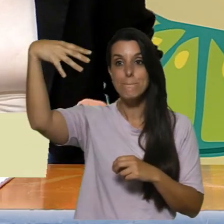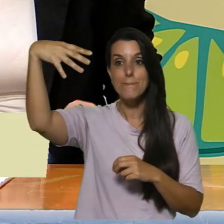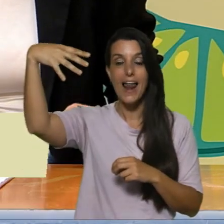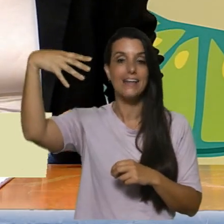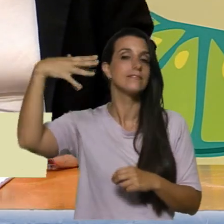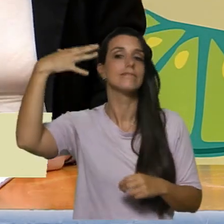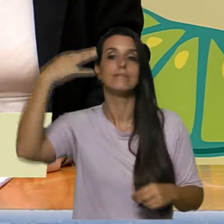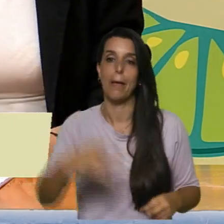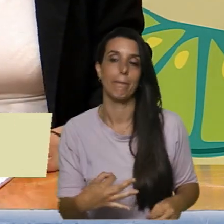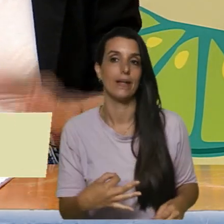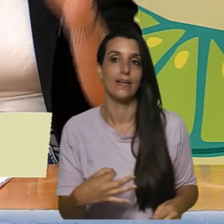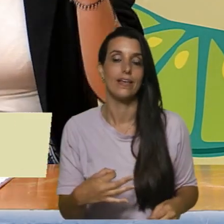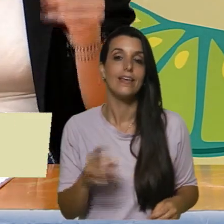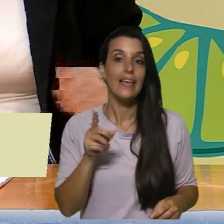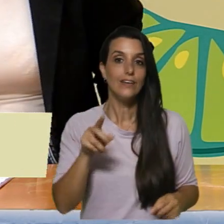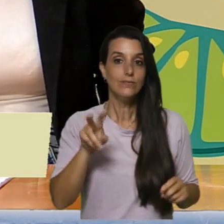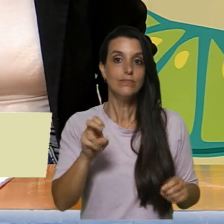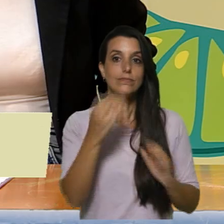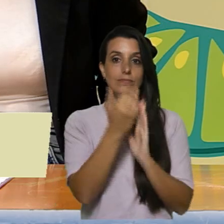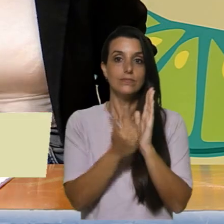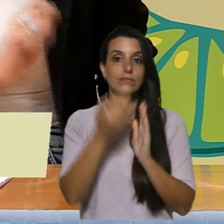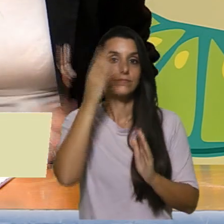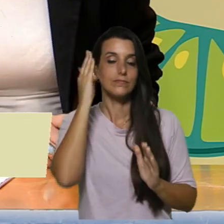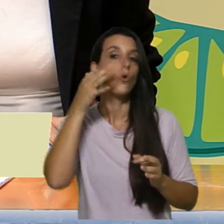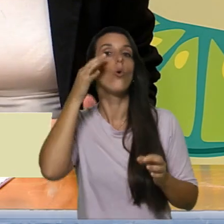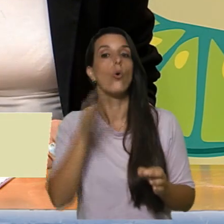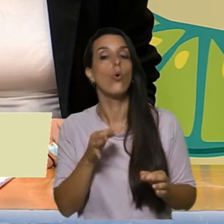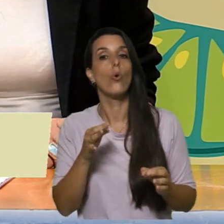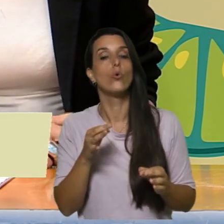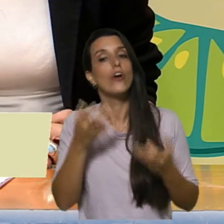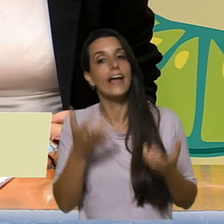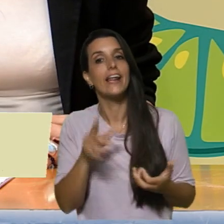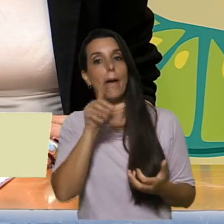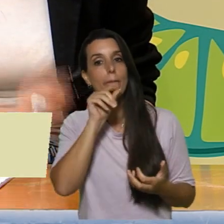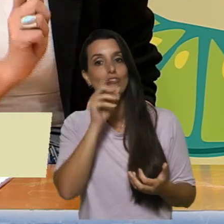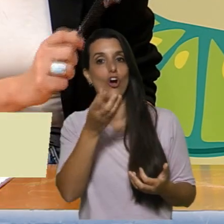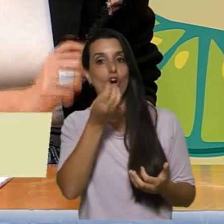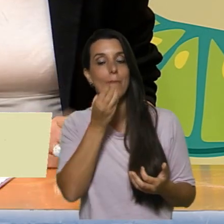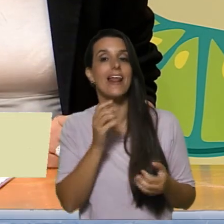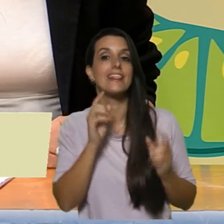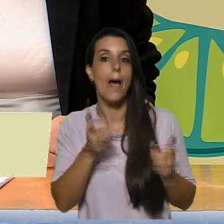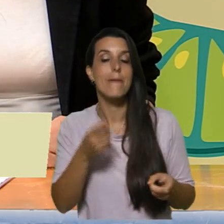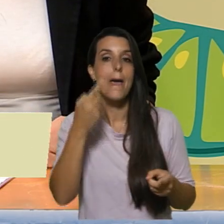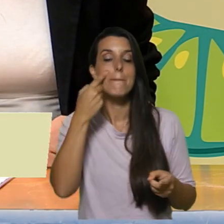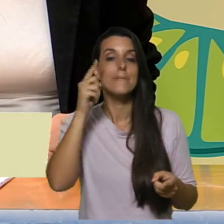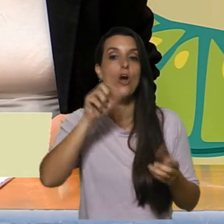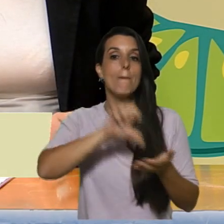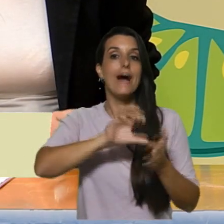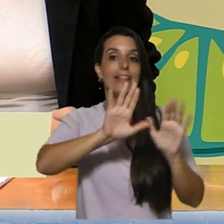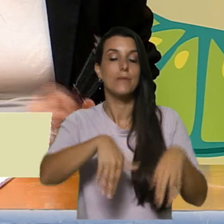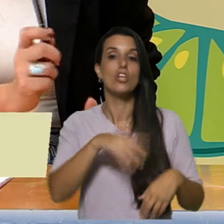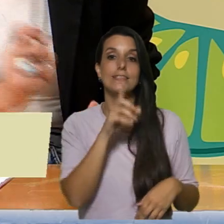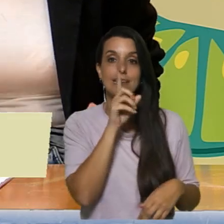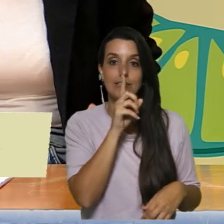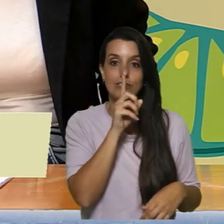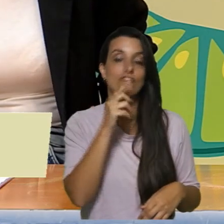sea. Y a propósito de la receta de Paula, dice, justo tenía antojo de pollo. También miro Patrimonio